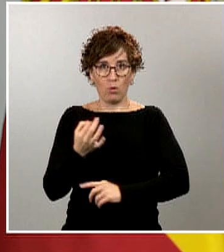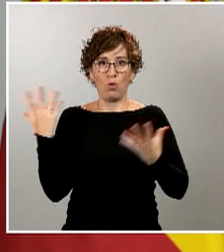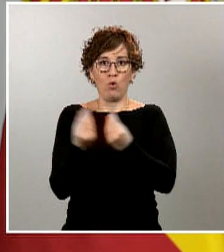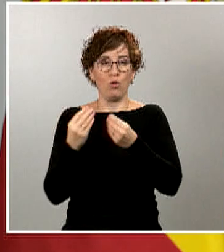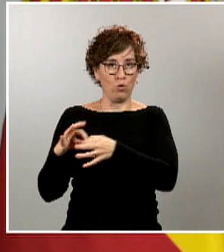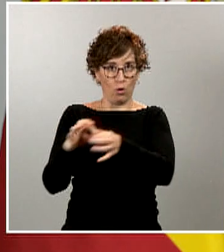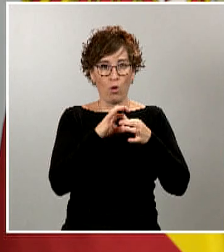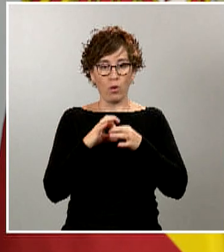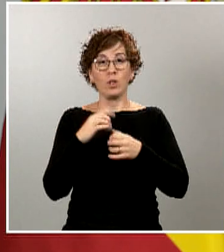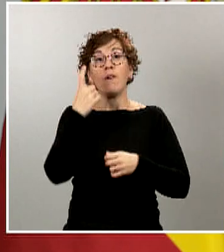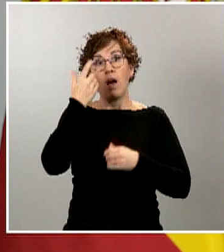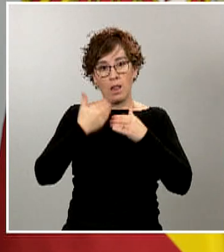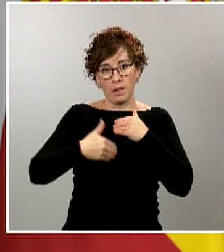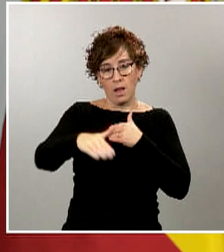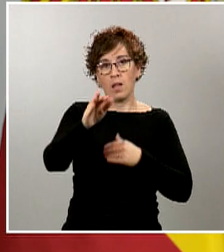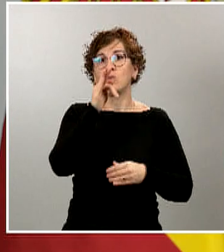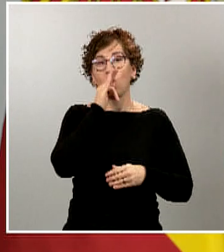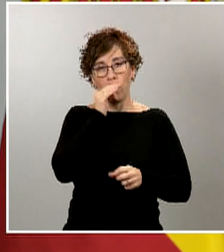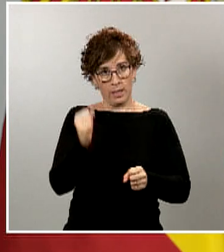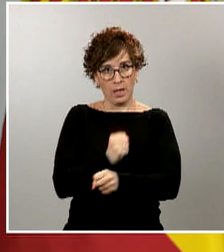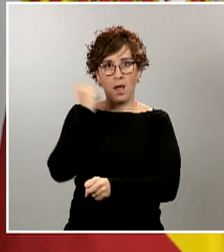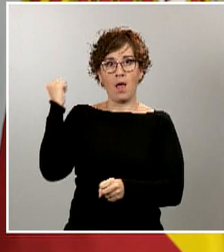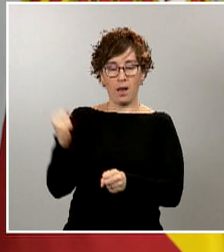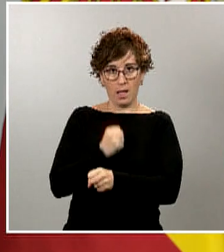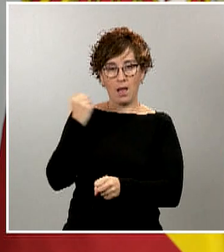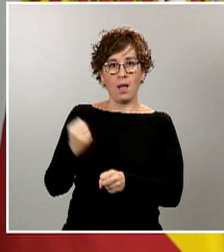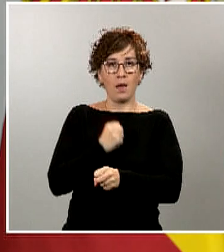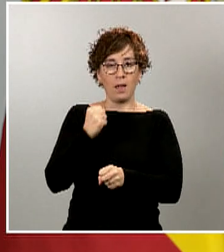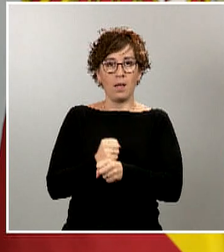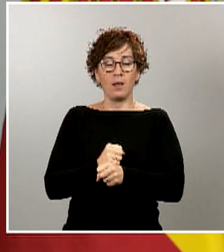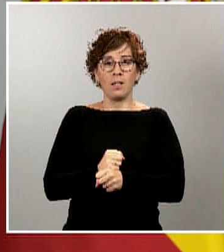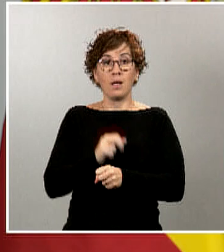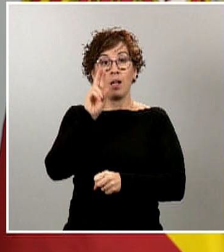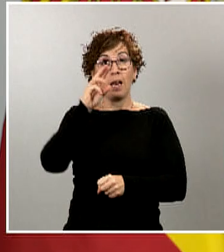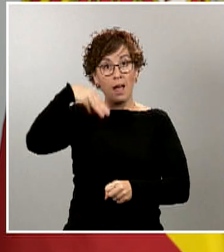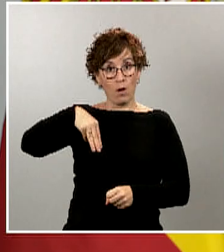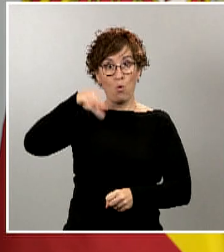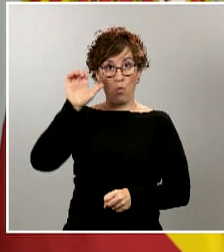una gran tarea que hacer. La unidad militar de emergencia, donde no llega la unidad